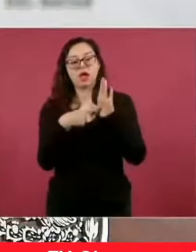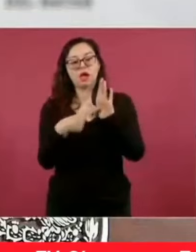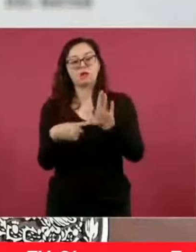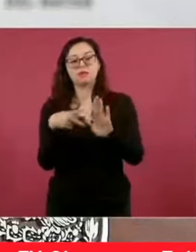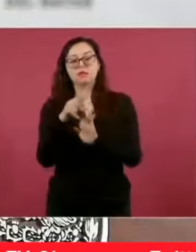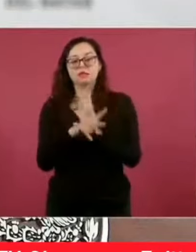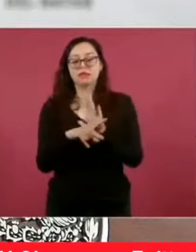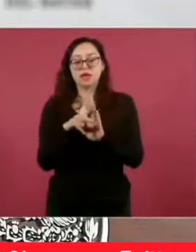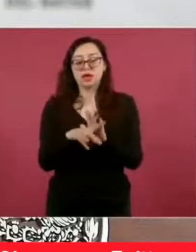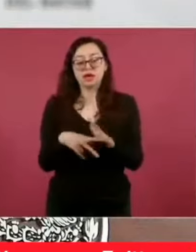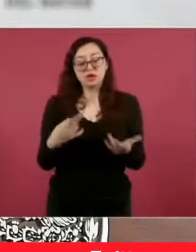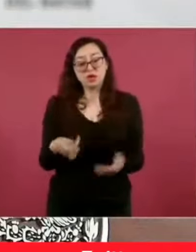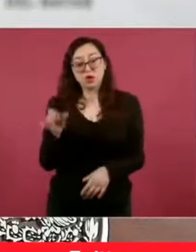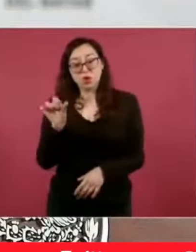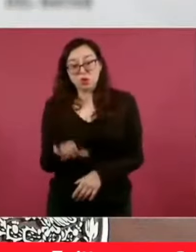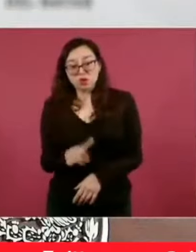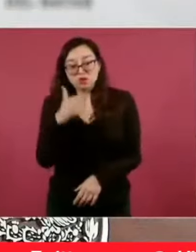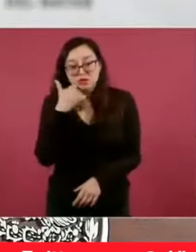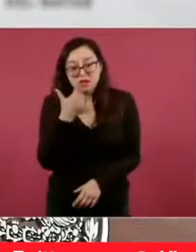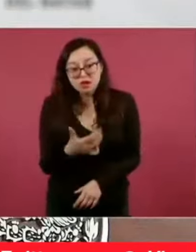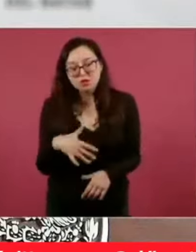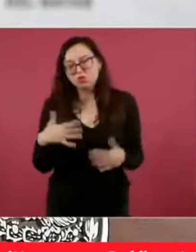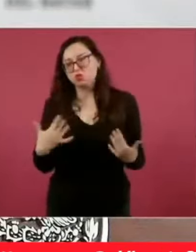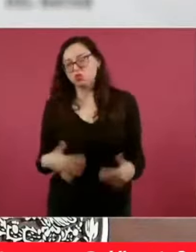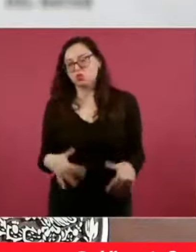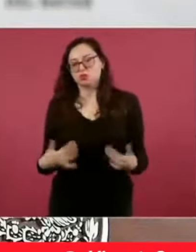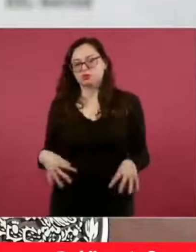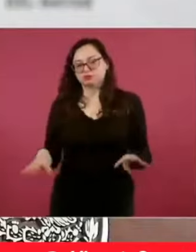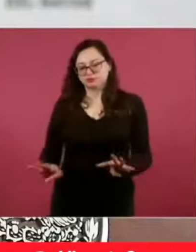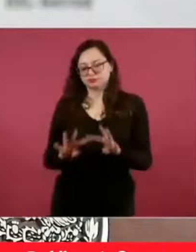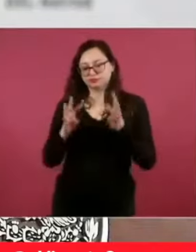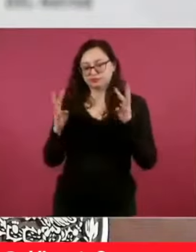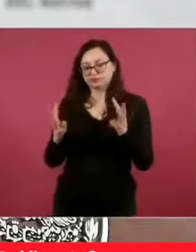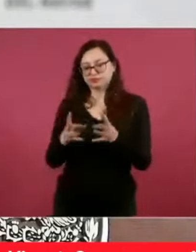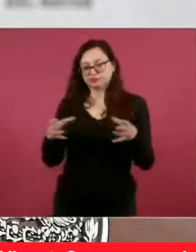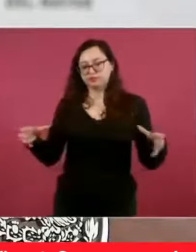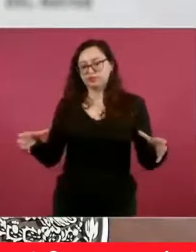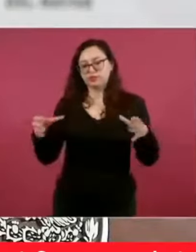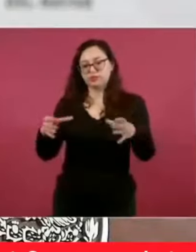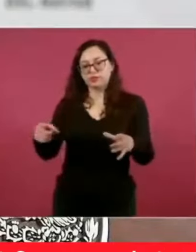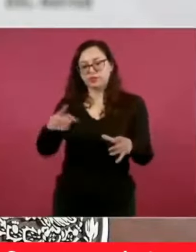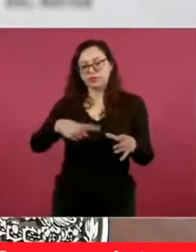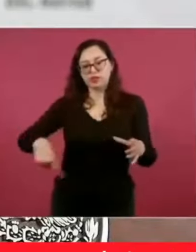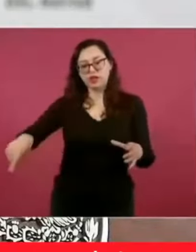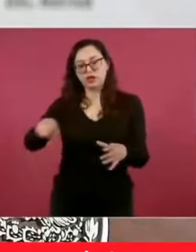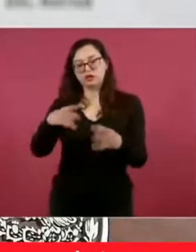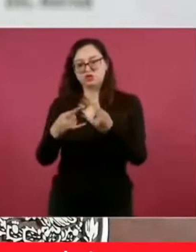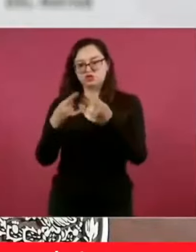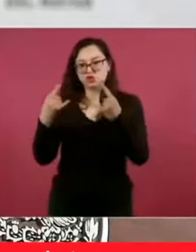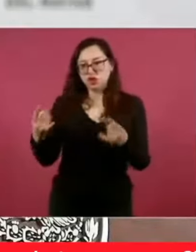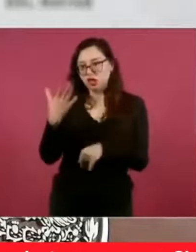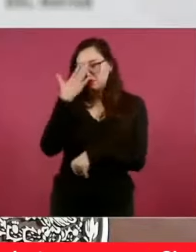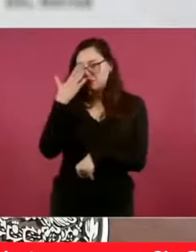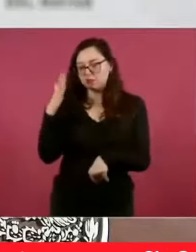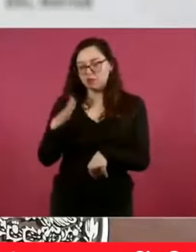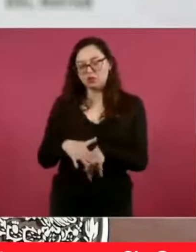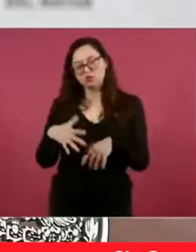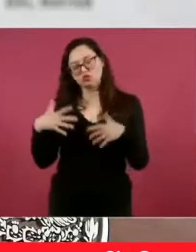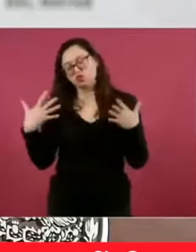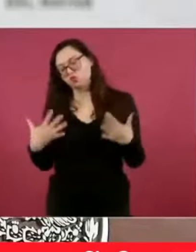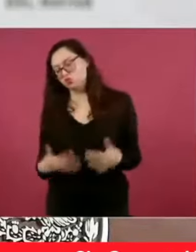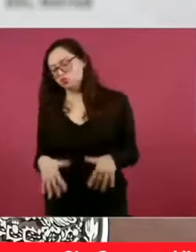muy especial esta mañana al Consejo de Memoria Histórica, honorario que ha acompañado este esfuerzo. Por